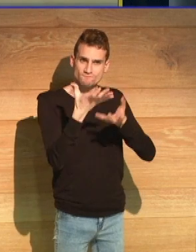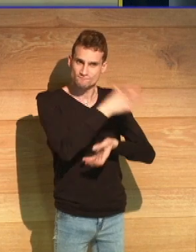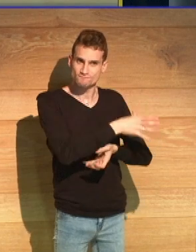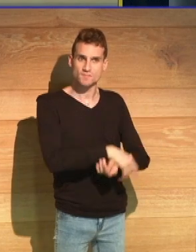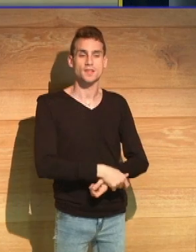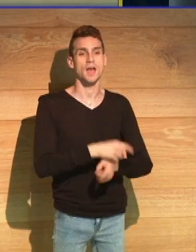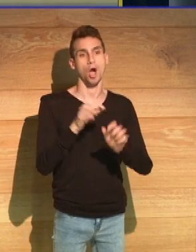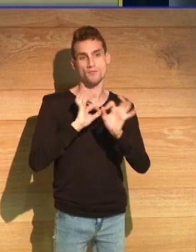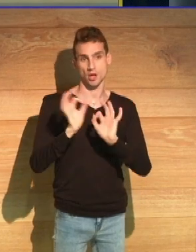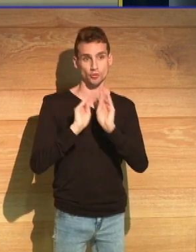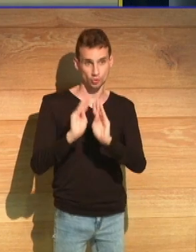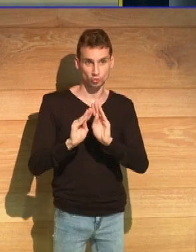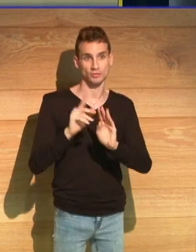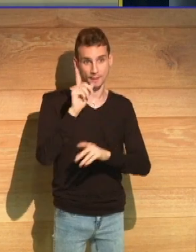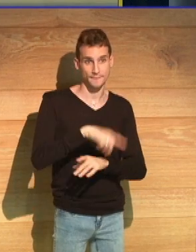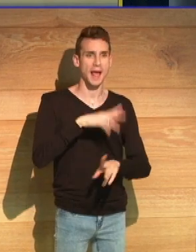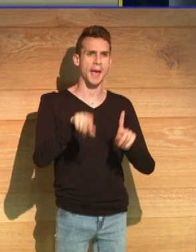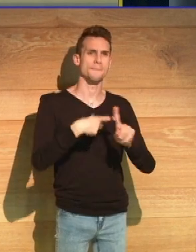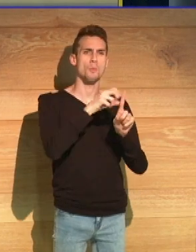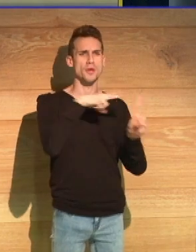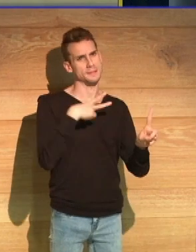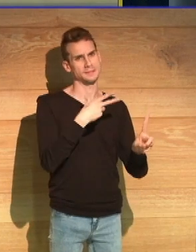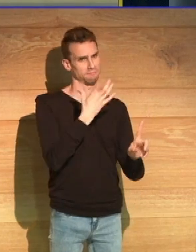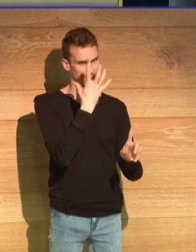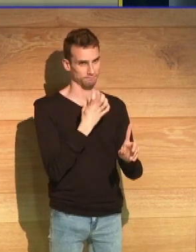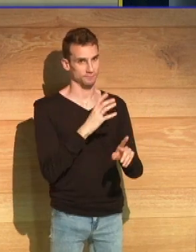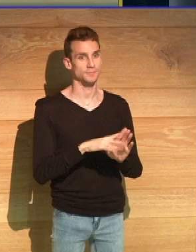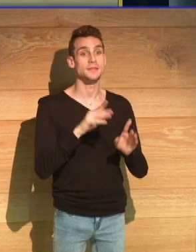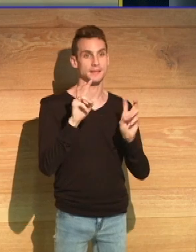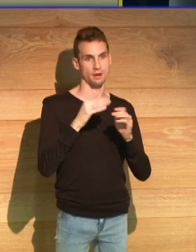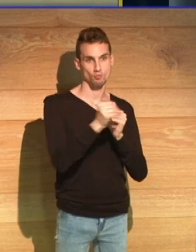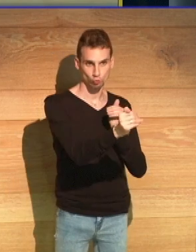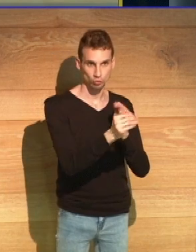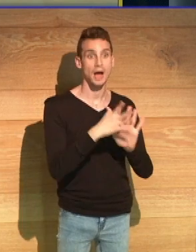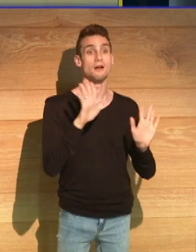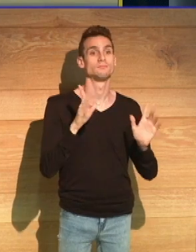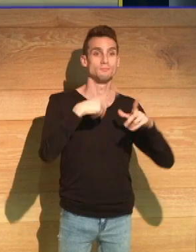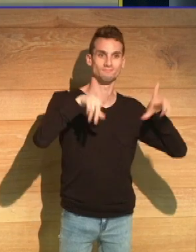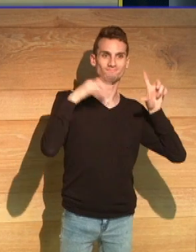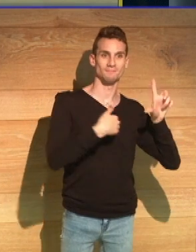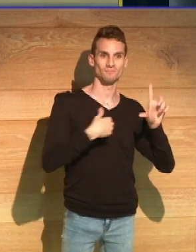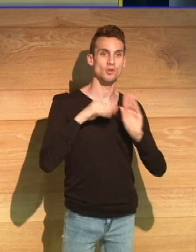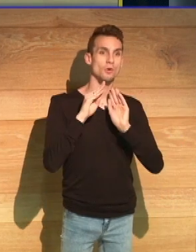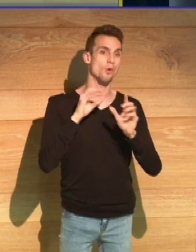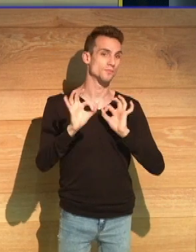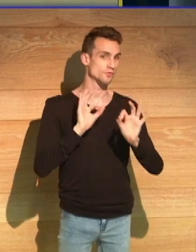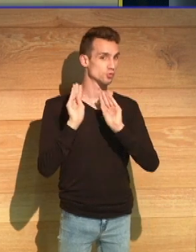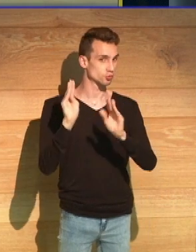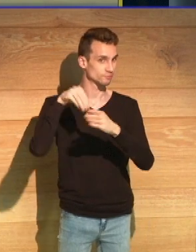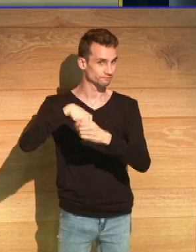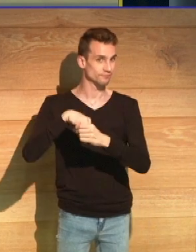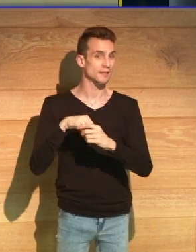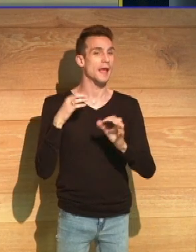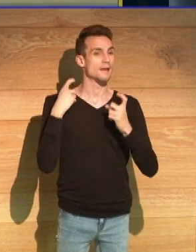y con una mirada bastante pesimista sobre el futuro, aunque los personajes en su obra pues, intentan recurrir al ingenio para evitar